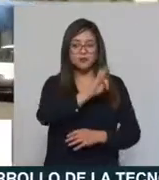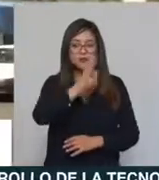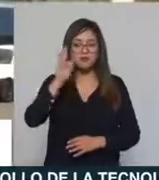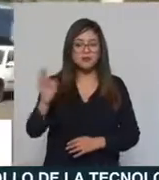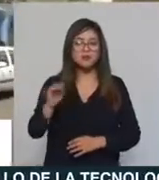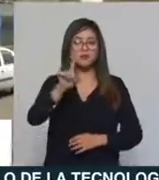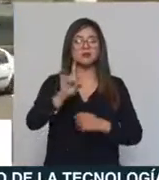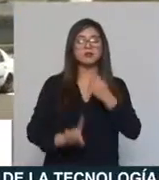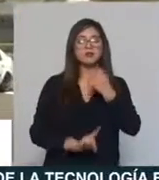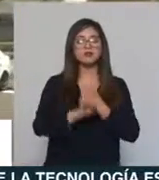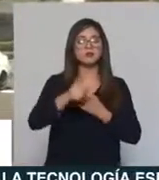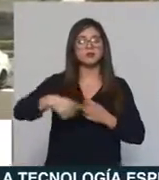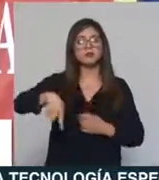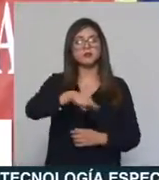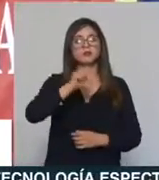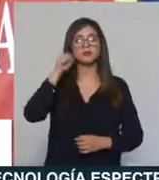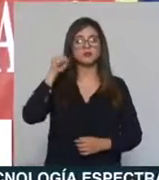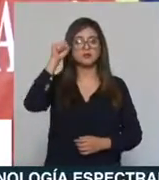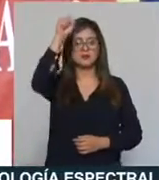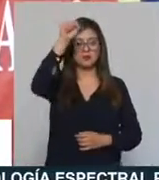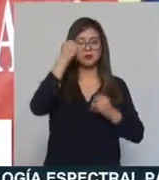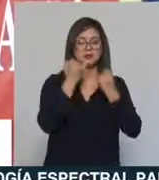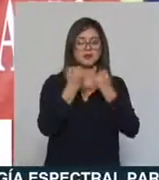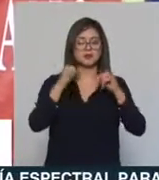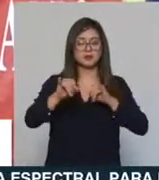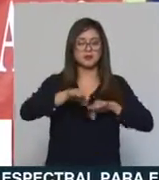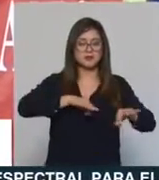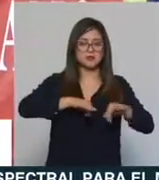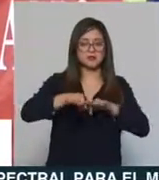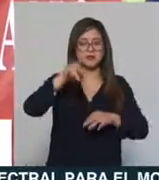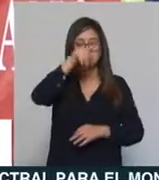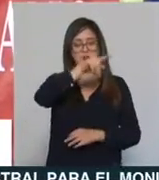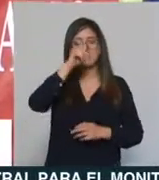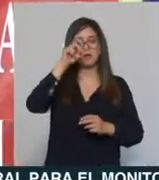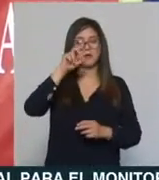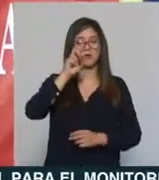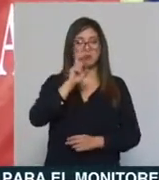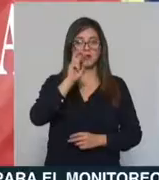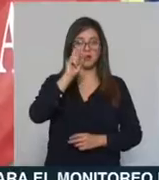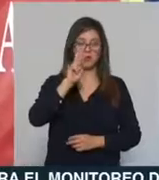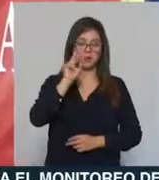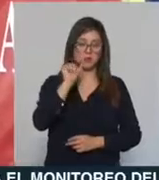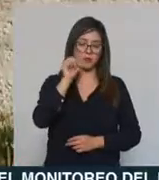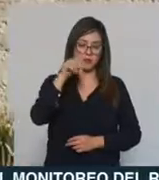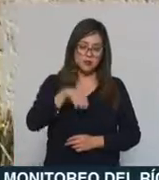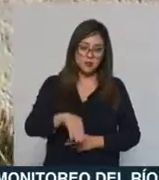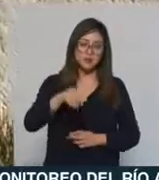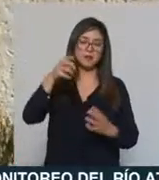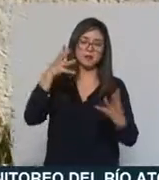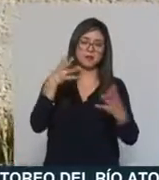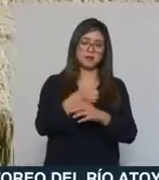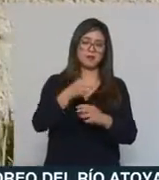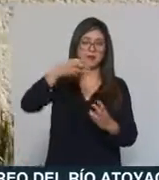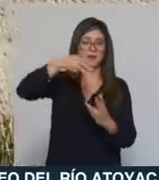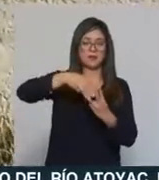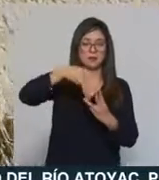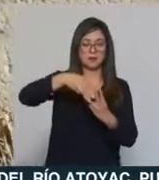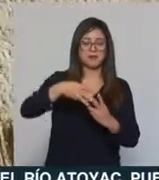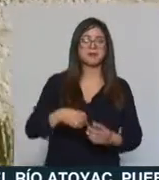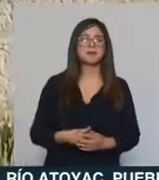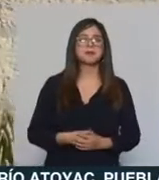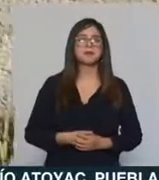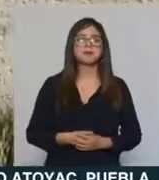el conflicto entre el Sindicato Independiente de Trabajadores de la Universidad Autónoma Metropolitana y esa casa de